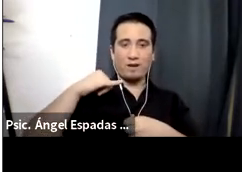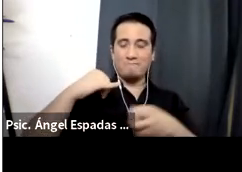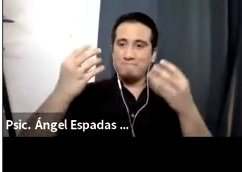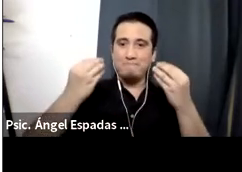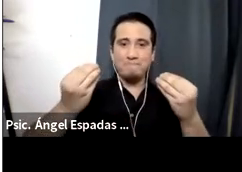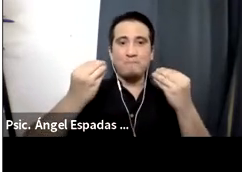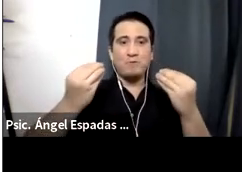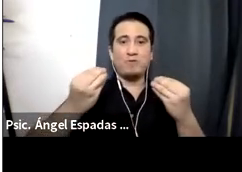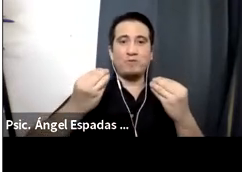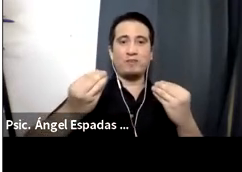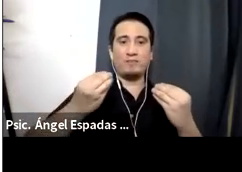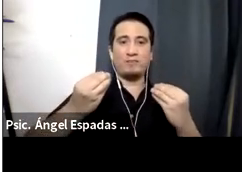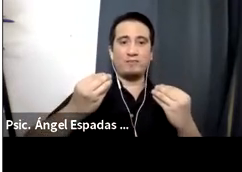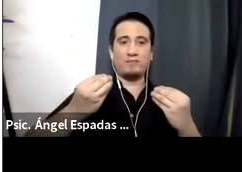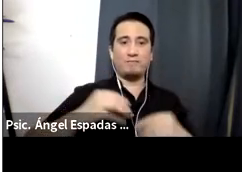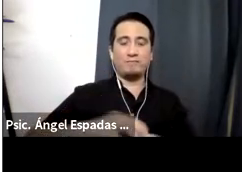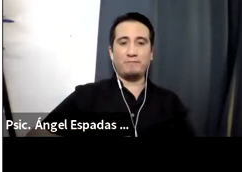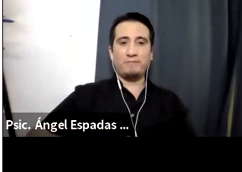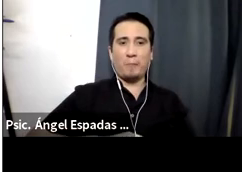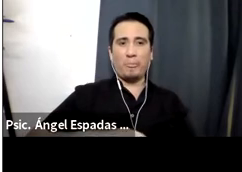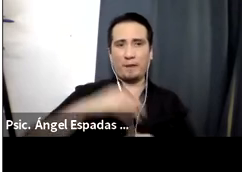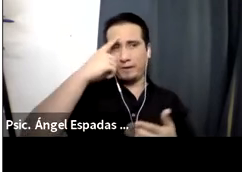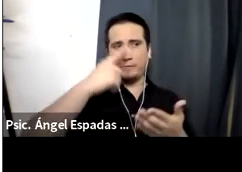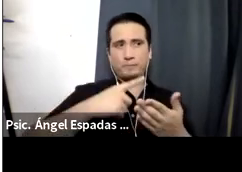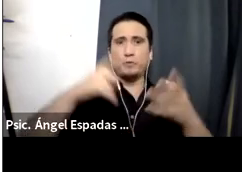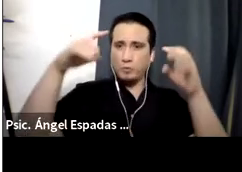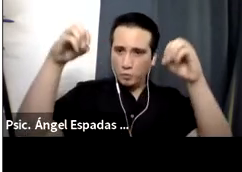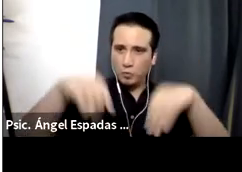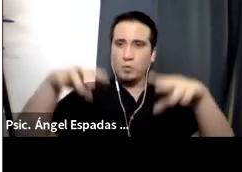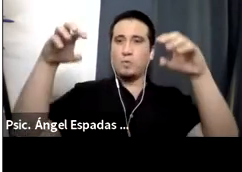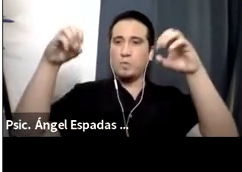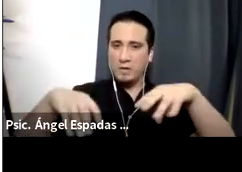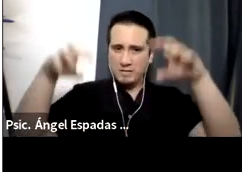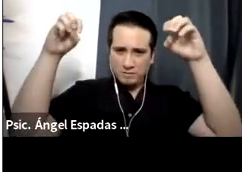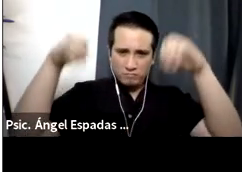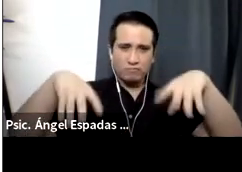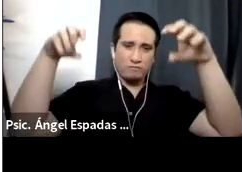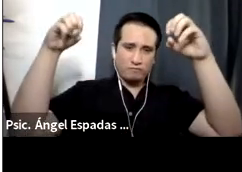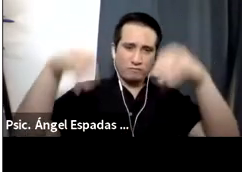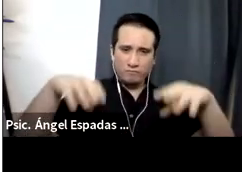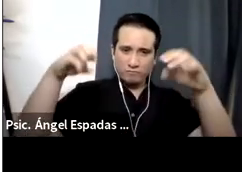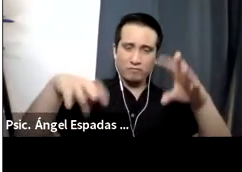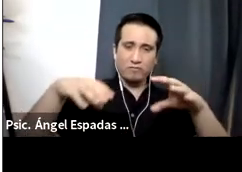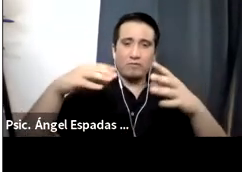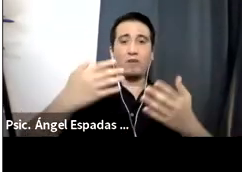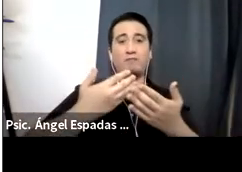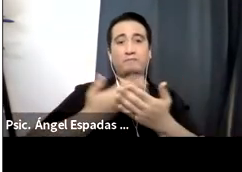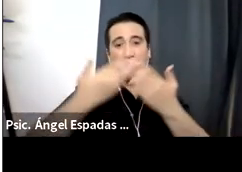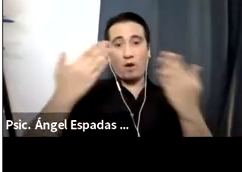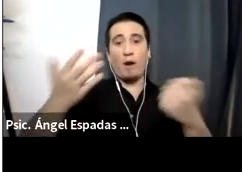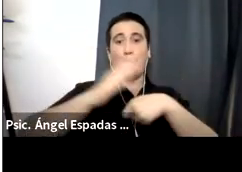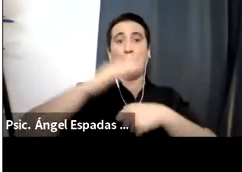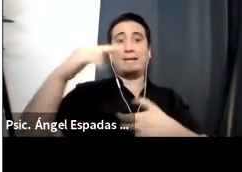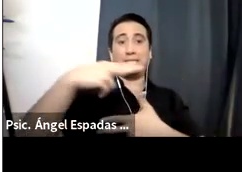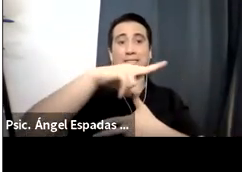muchas, ¿no? Creo que lluvias fuertes, ¿no? Tenemos ahora cada vez más